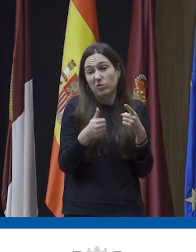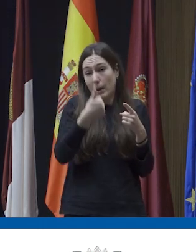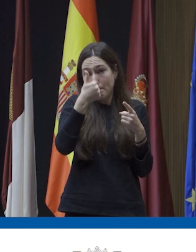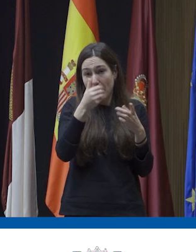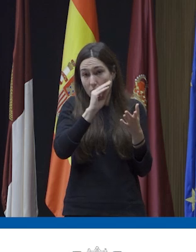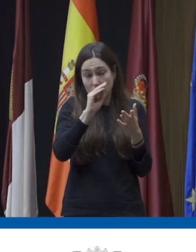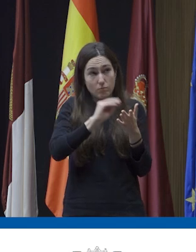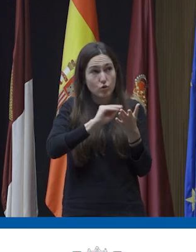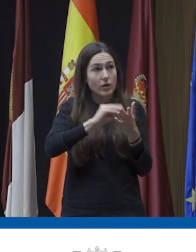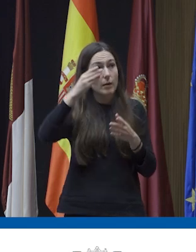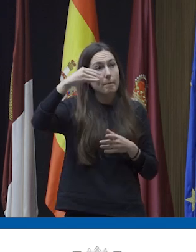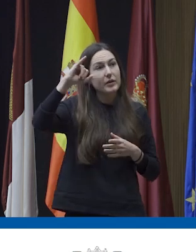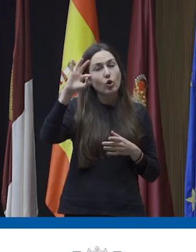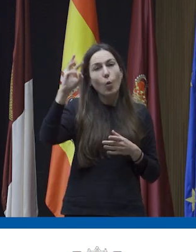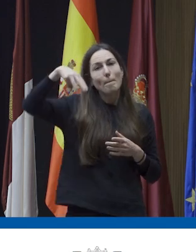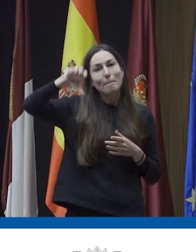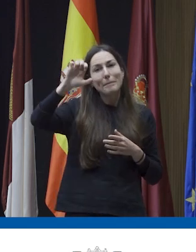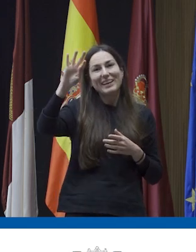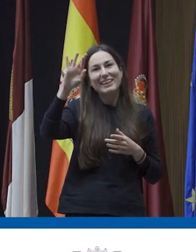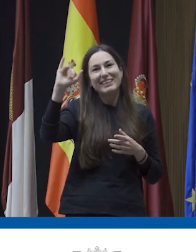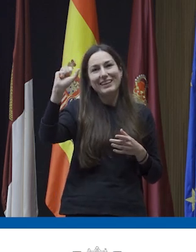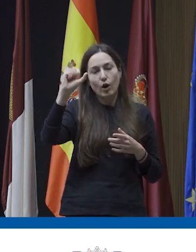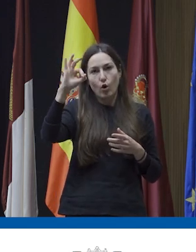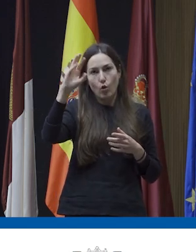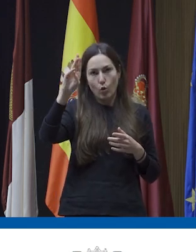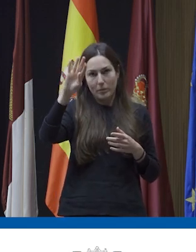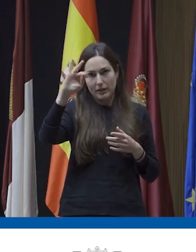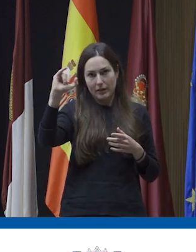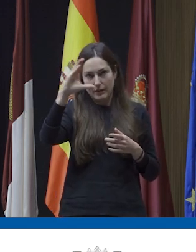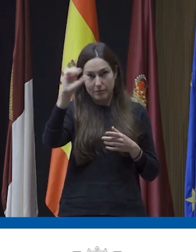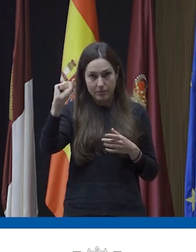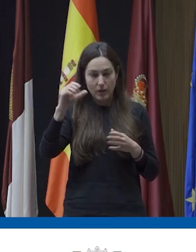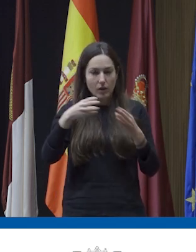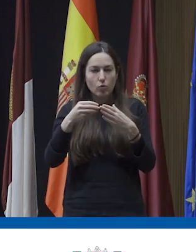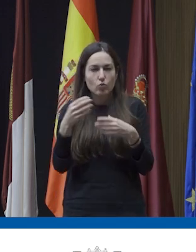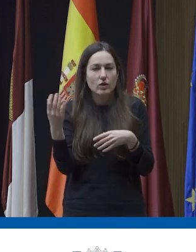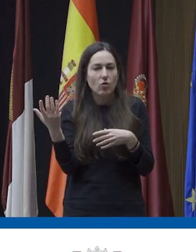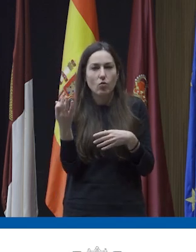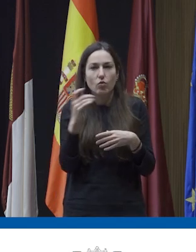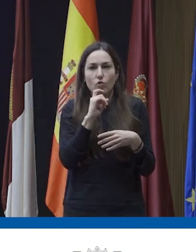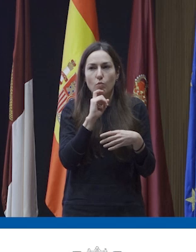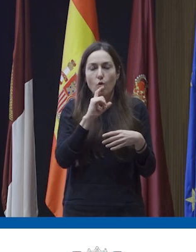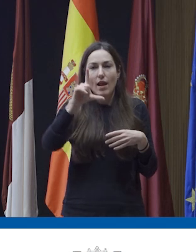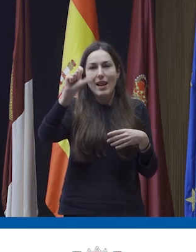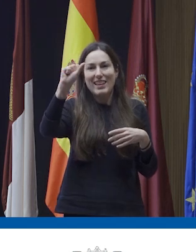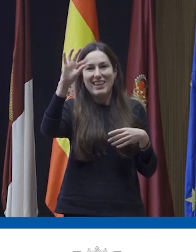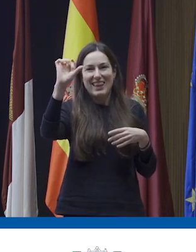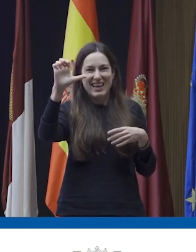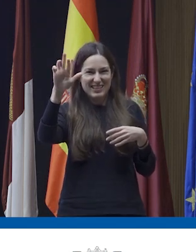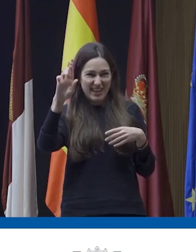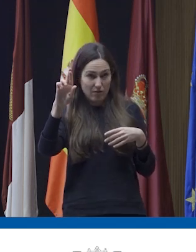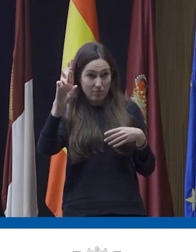conoce como biometría óptica, que utiliza un láser de interferometría, que eso consiste en que el láser